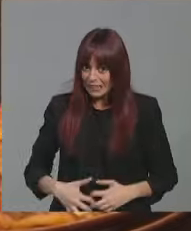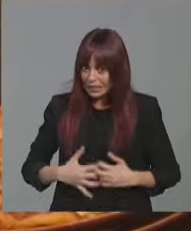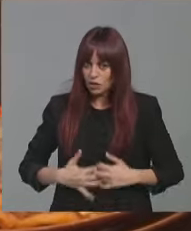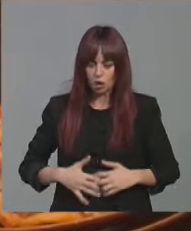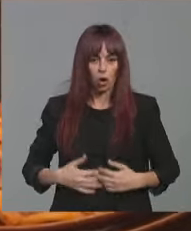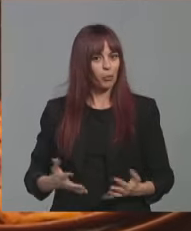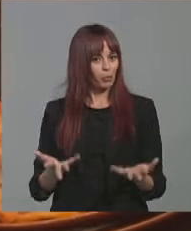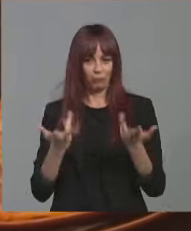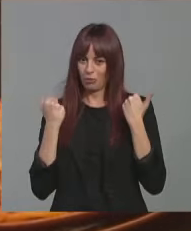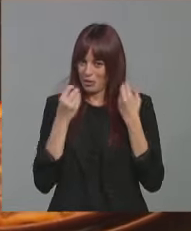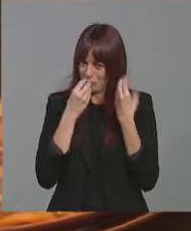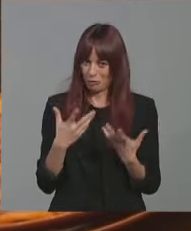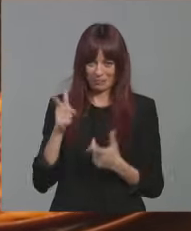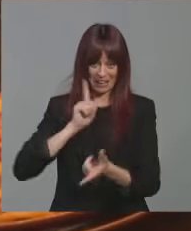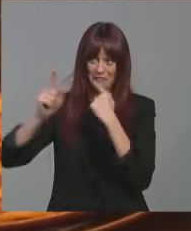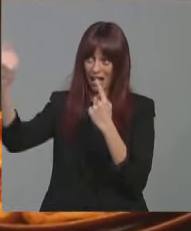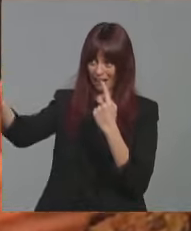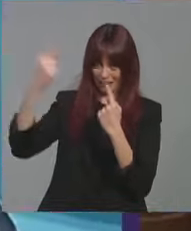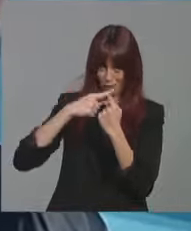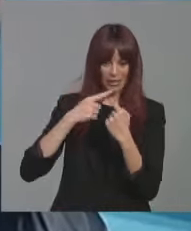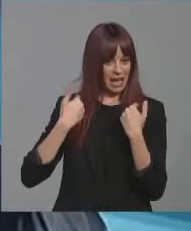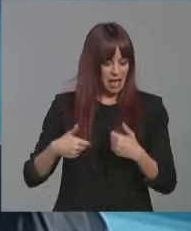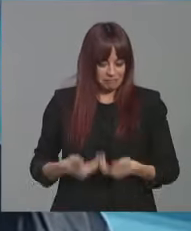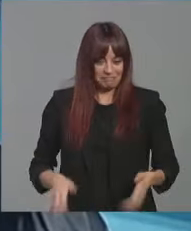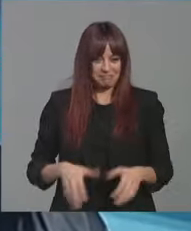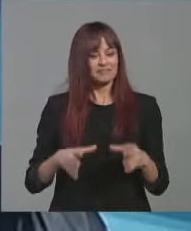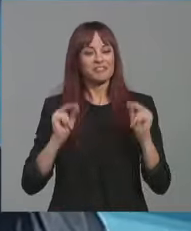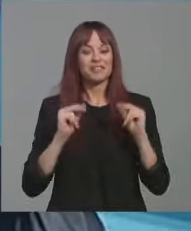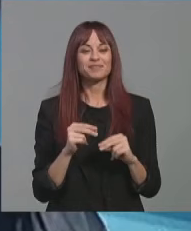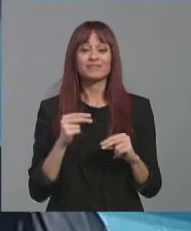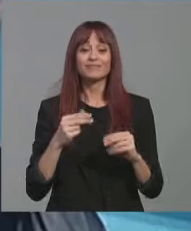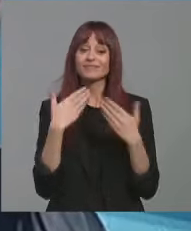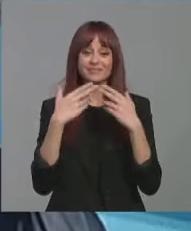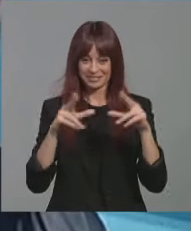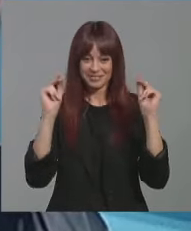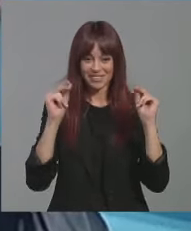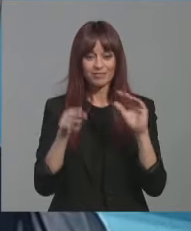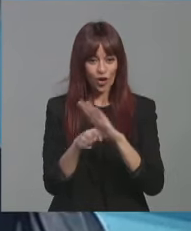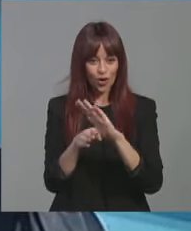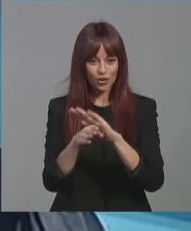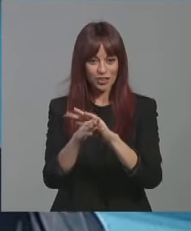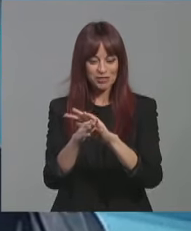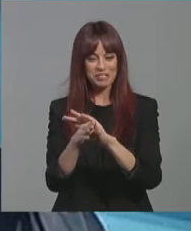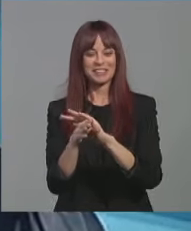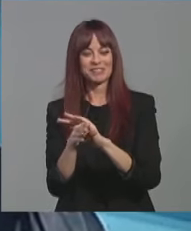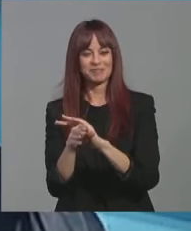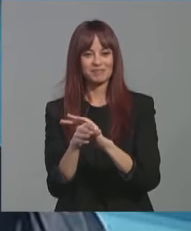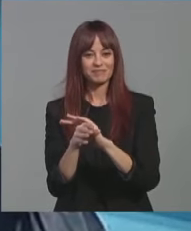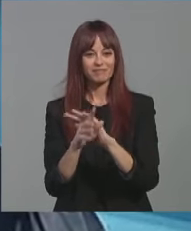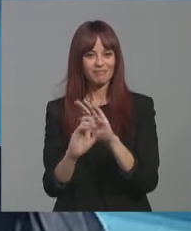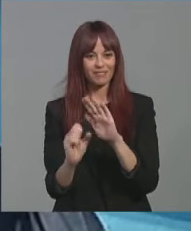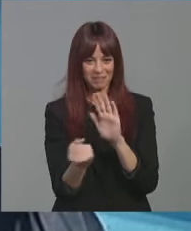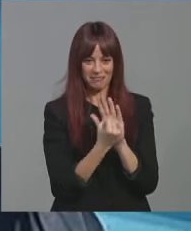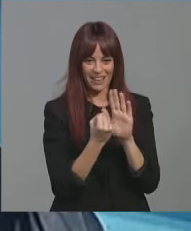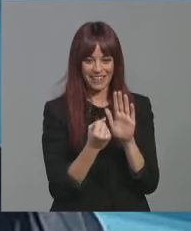fluida en todo el viaje bueno lo vamos a dejar ahí eh Valentín Carrasco eh que sigas cosechando marcas te